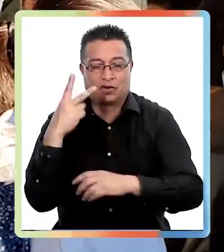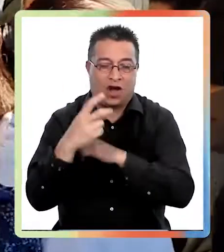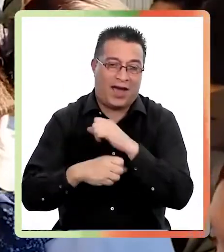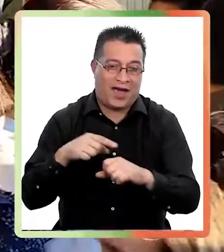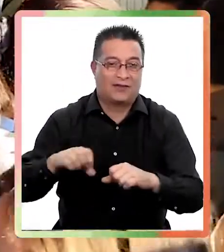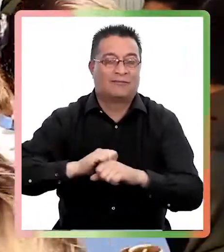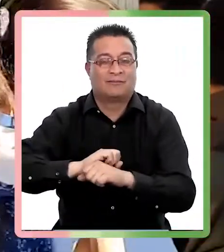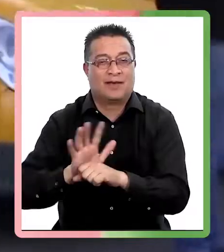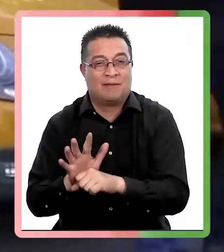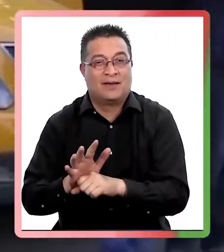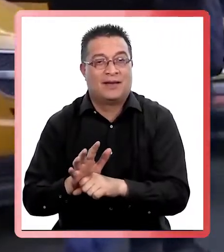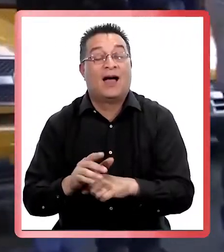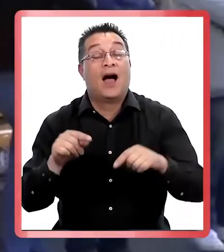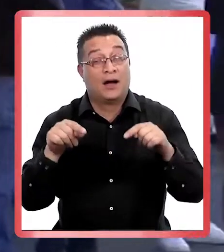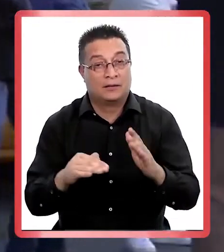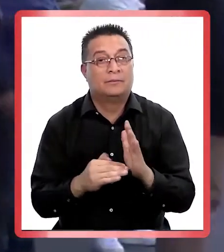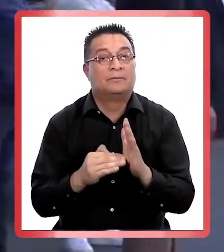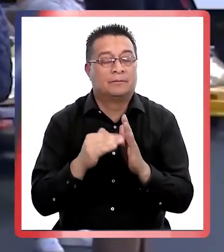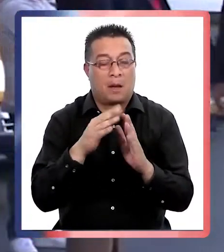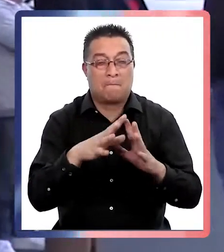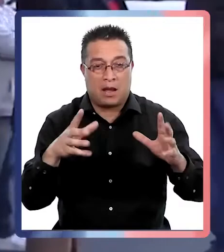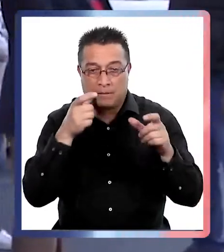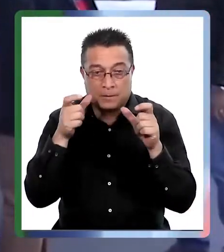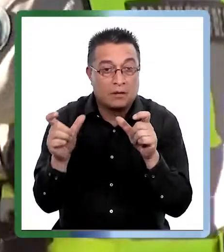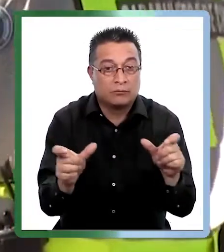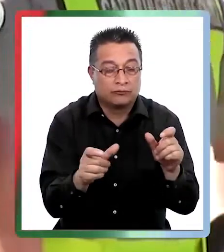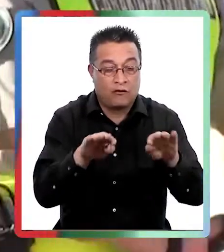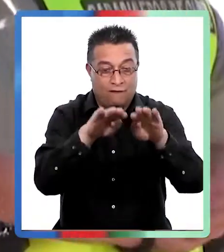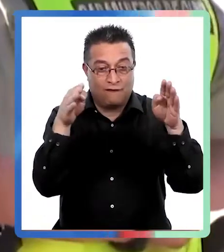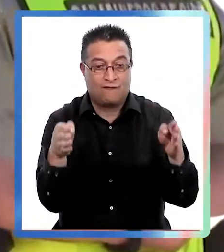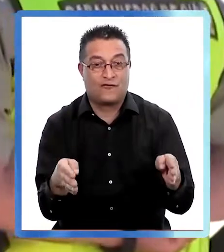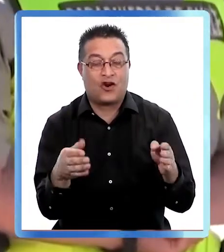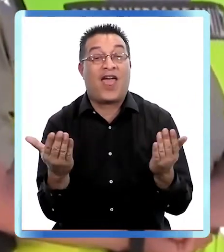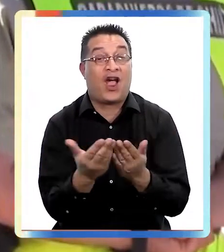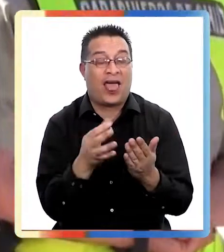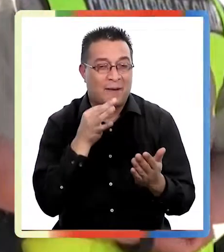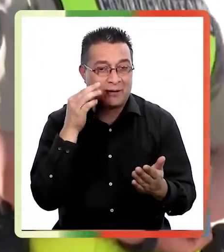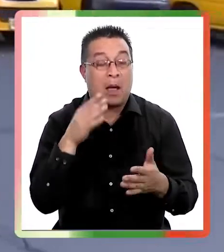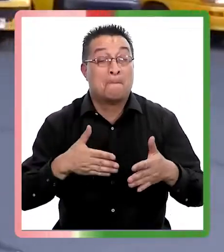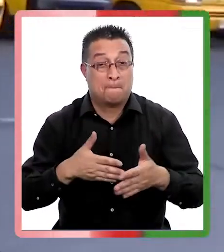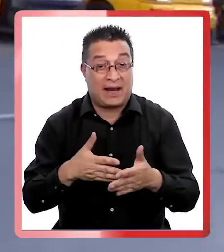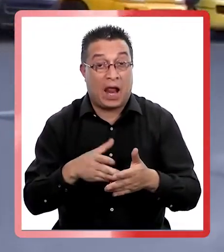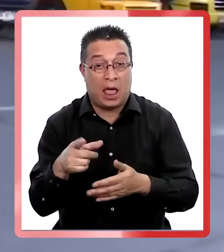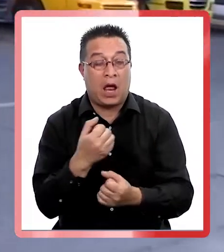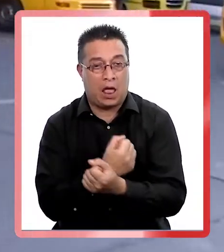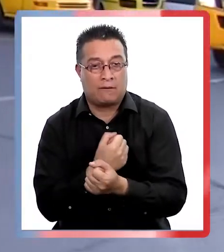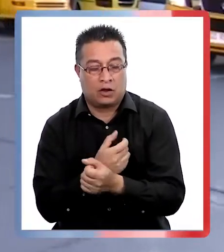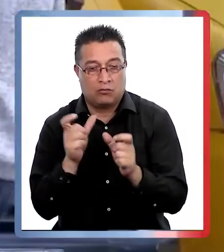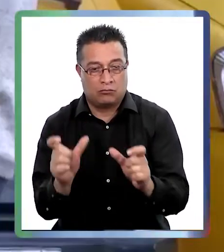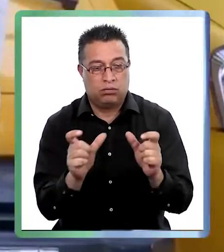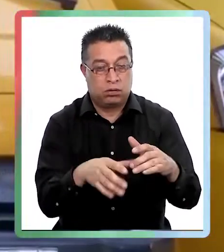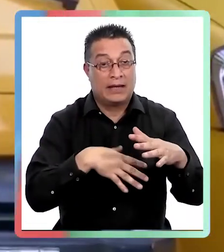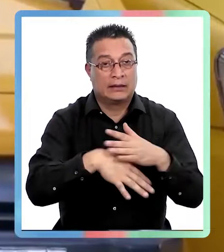últimos años de pandemia. Con ello, también aumenta la fiscalización a furgones escolares, como en Parral, donde Carabineros